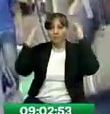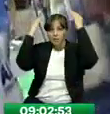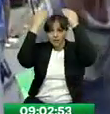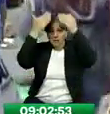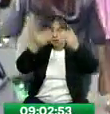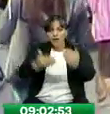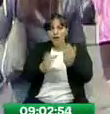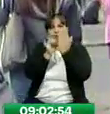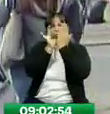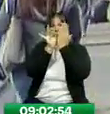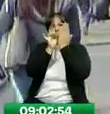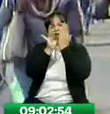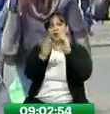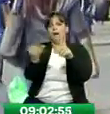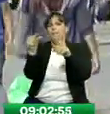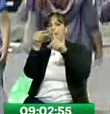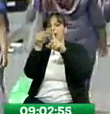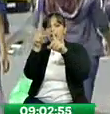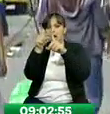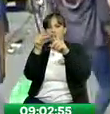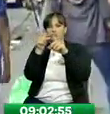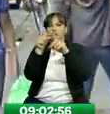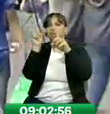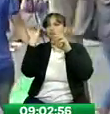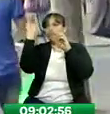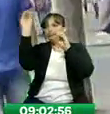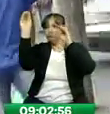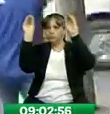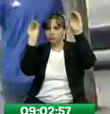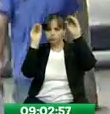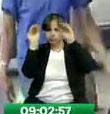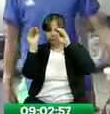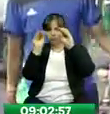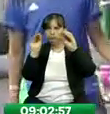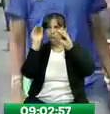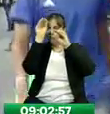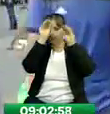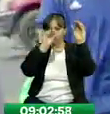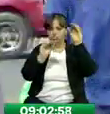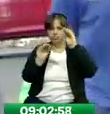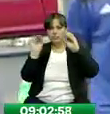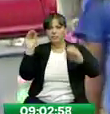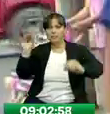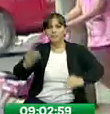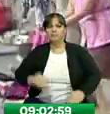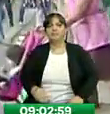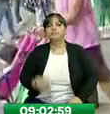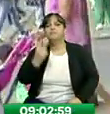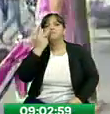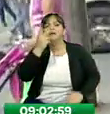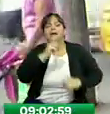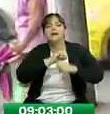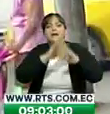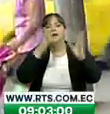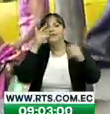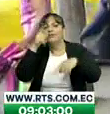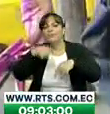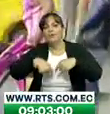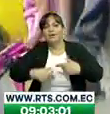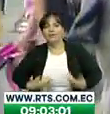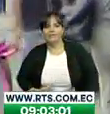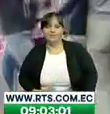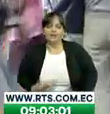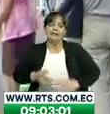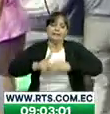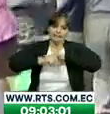con no cumpliendo con las disposiciones de tránsito pues lógicamente hay una infracción que va